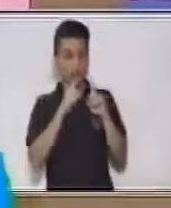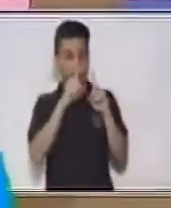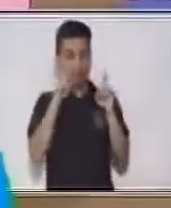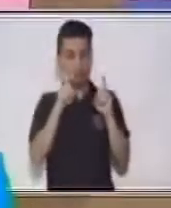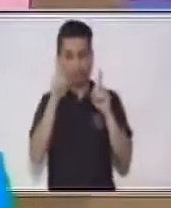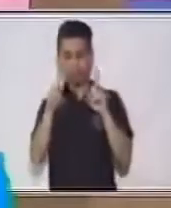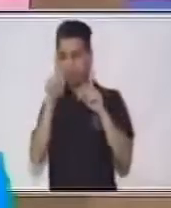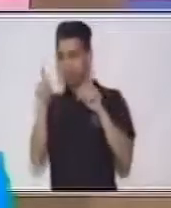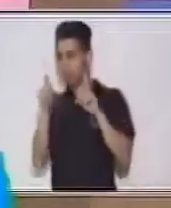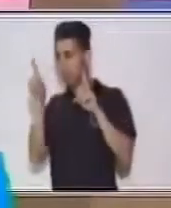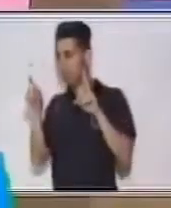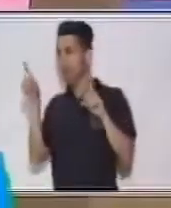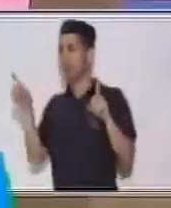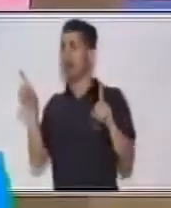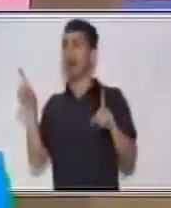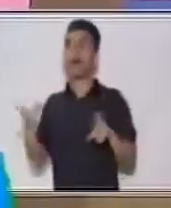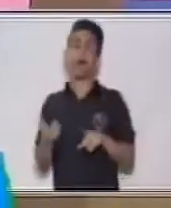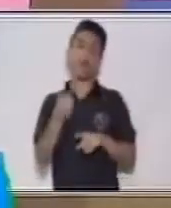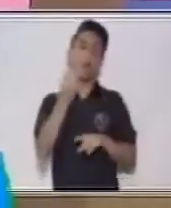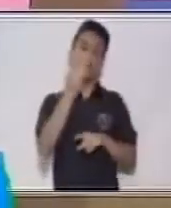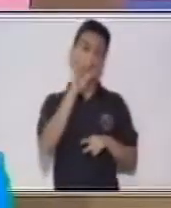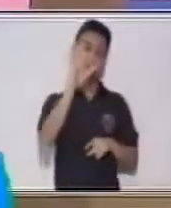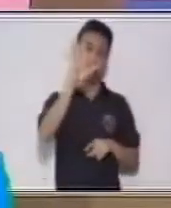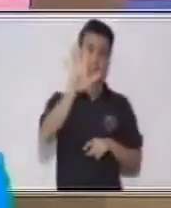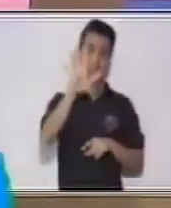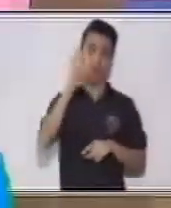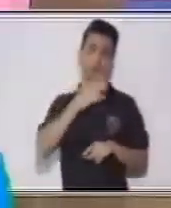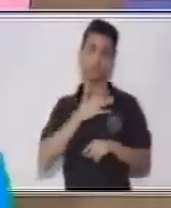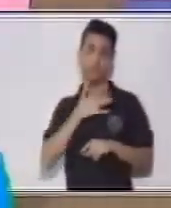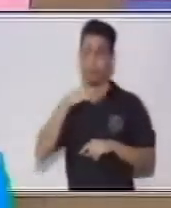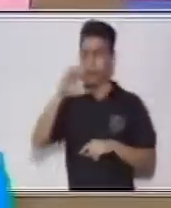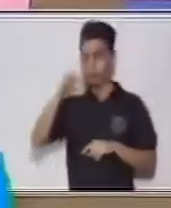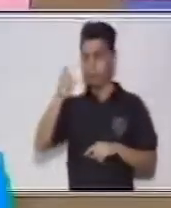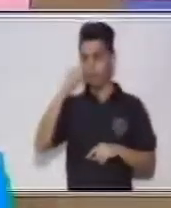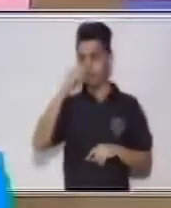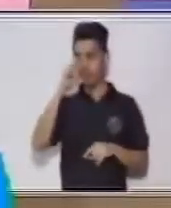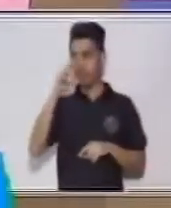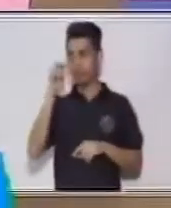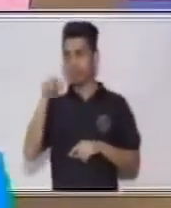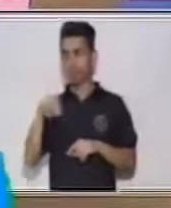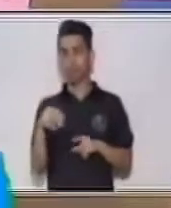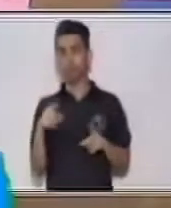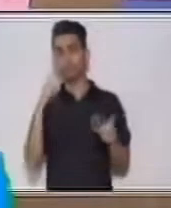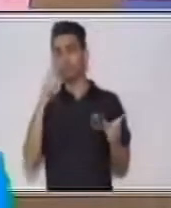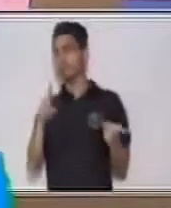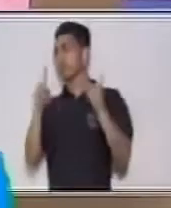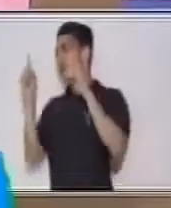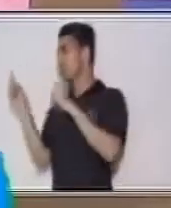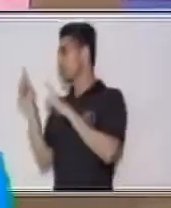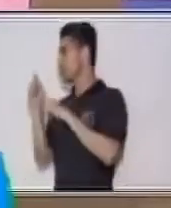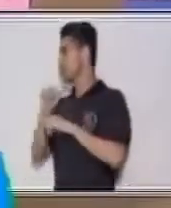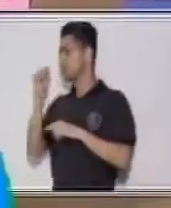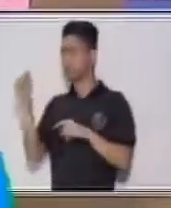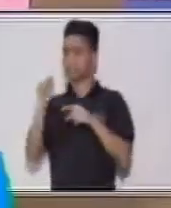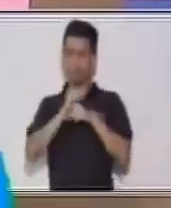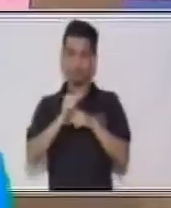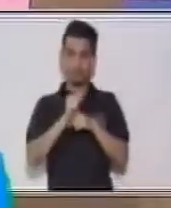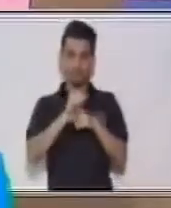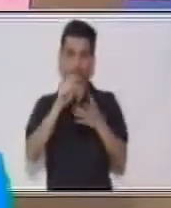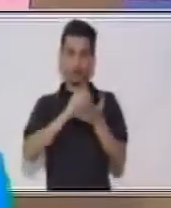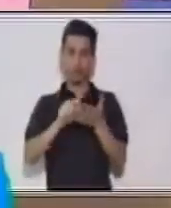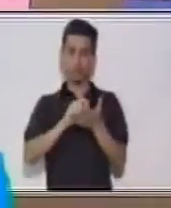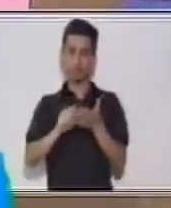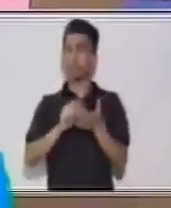muy bien fue el número 5 ahora veamos el siguiente ejercicio estaría